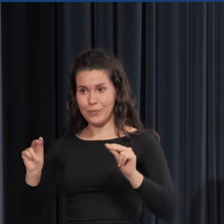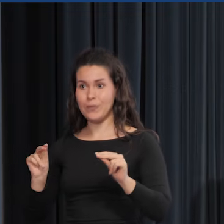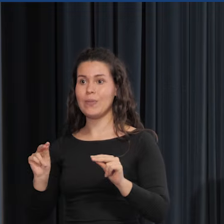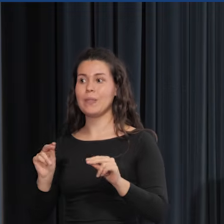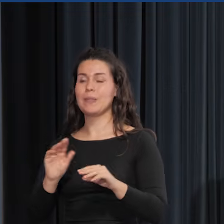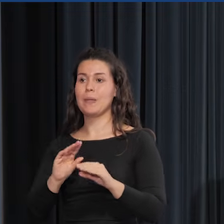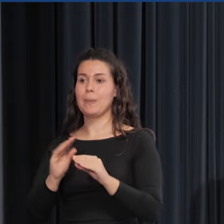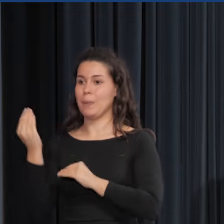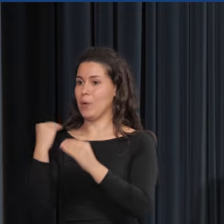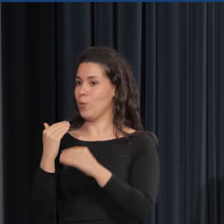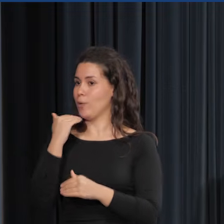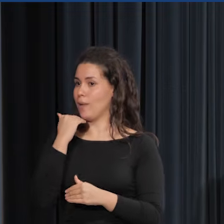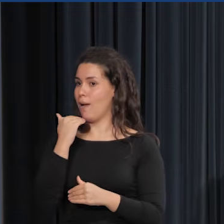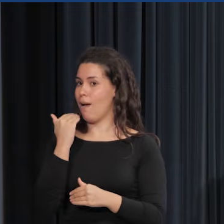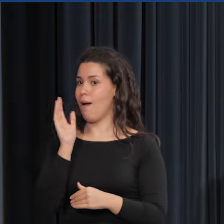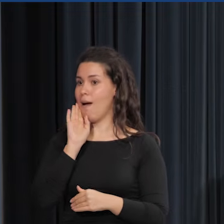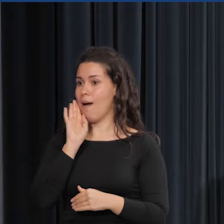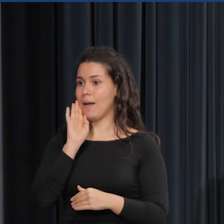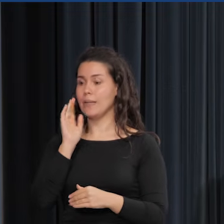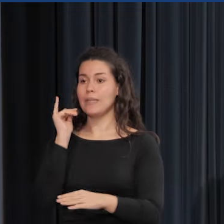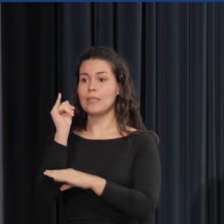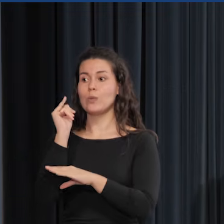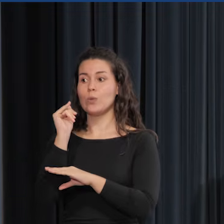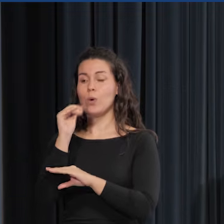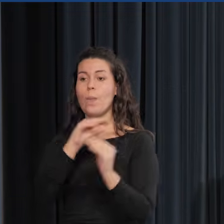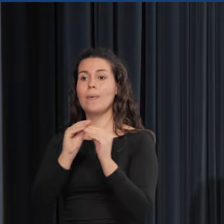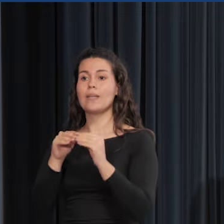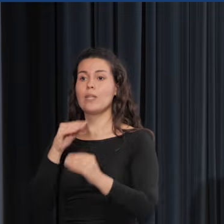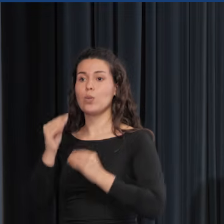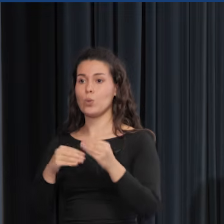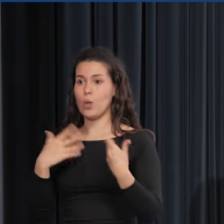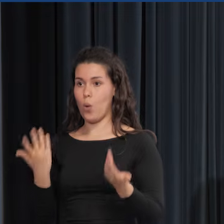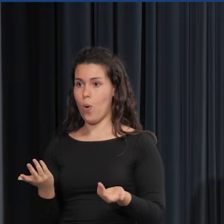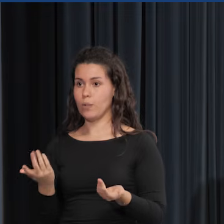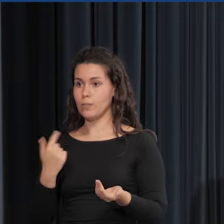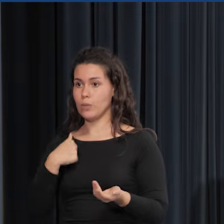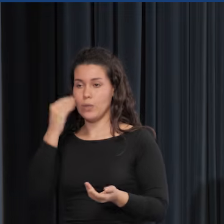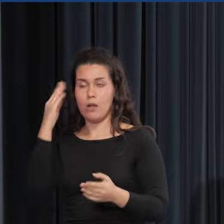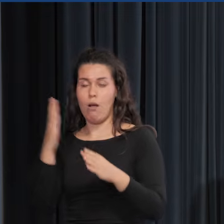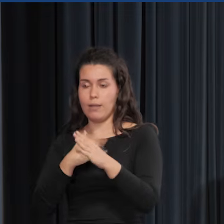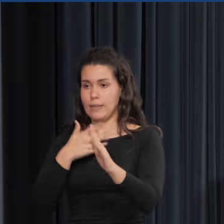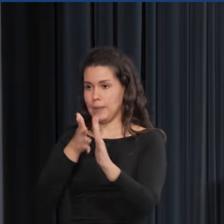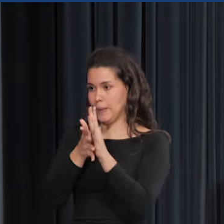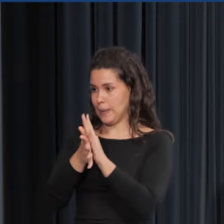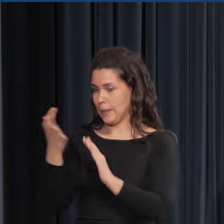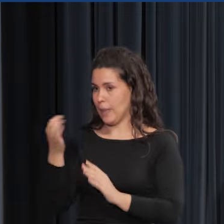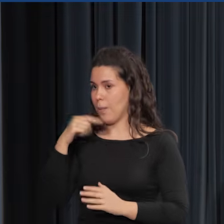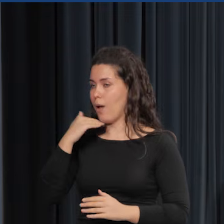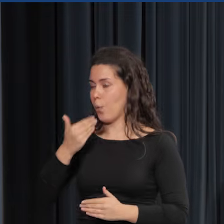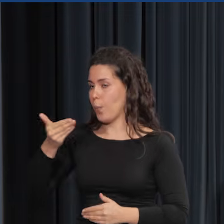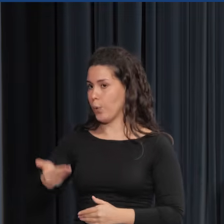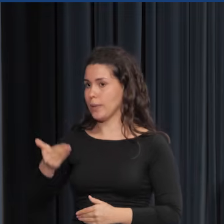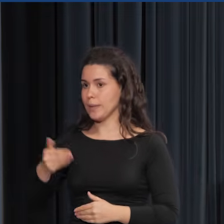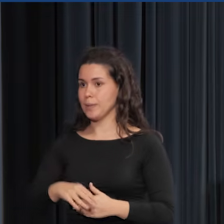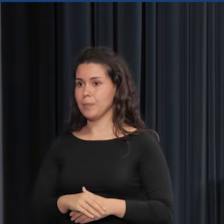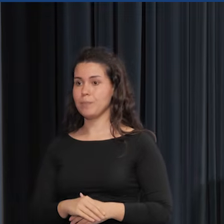tu pregunta, que es ¿qué materiales ha hecho el Instituto? Creo que era importante hacer esta introducción. El Instituto ha elaborado a lo largo de su